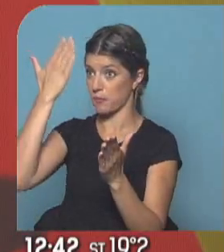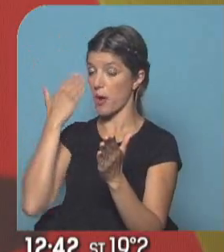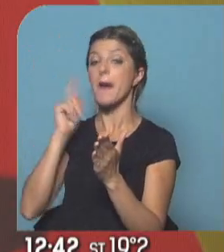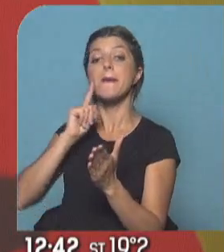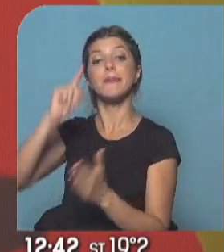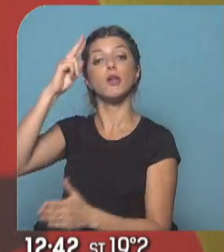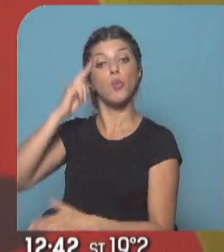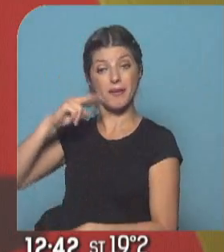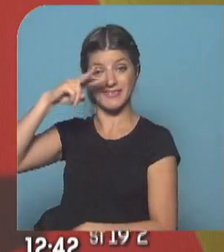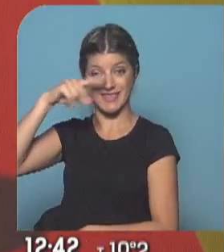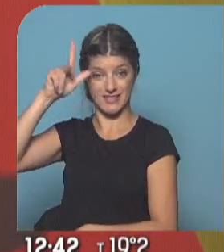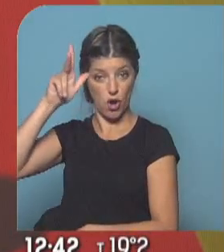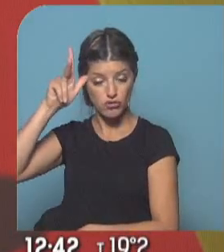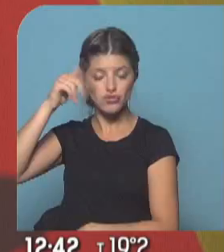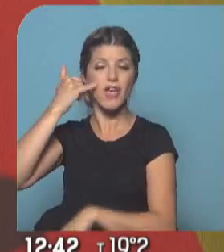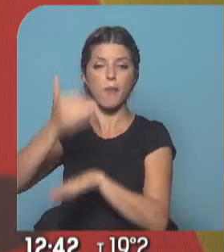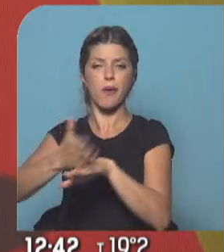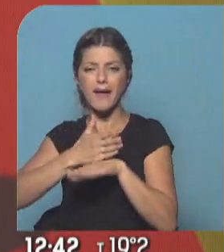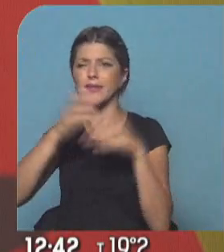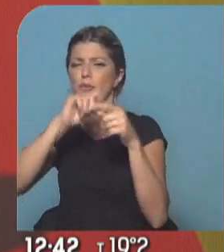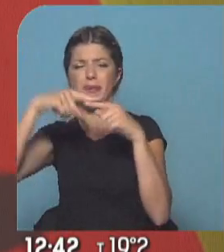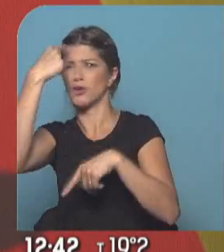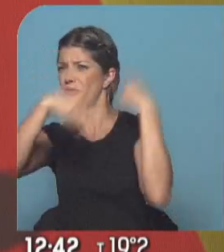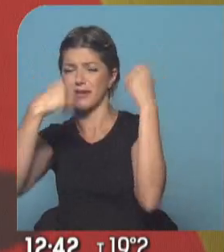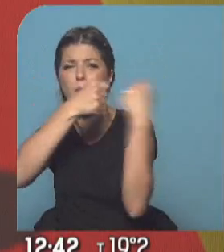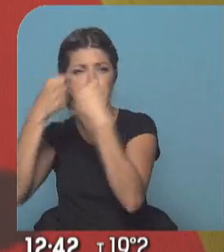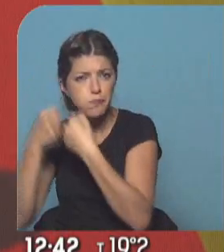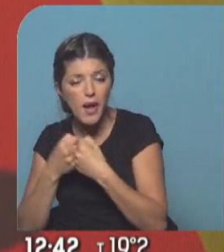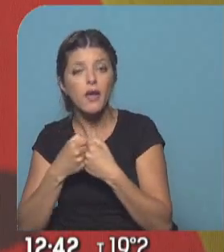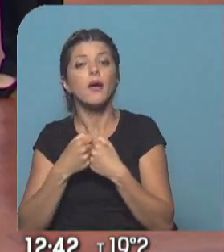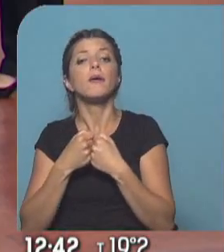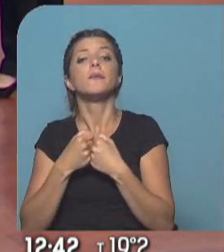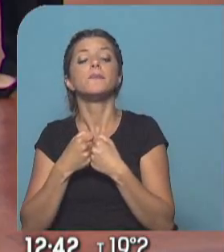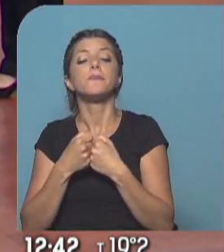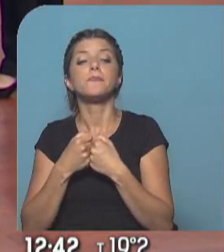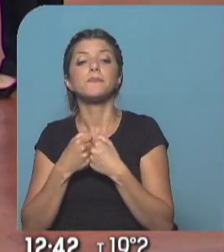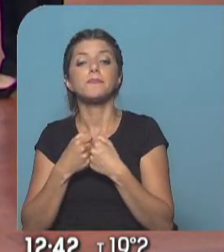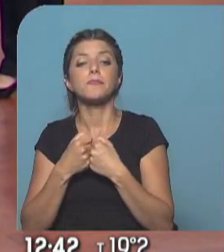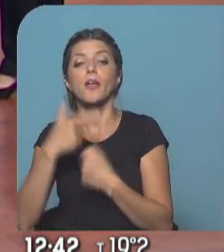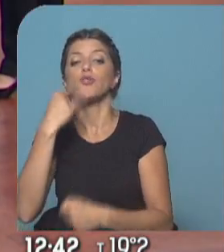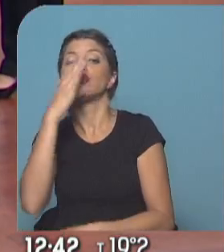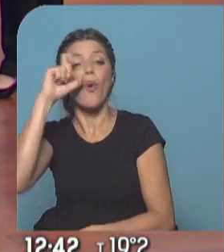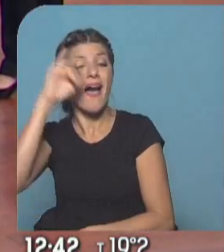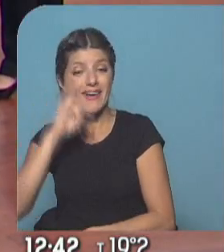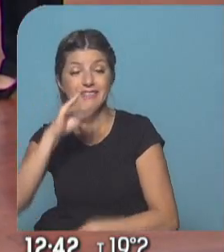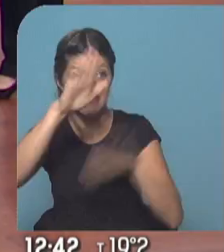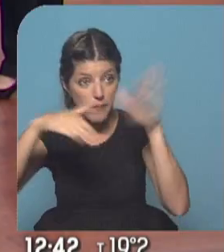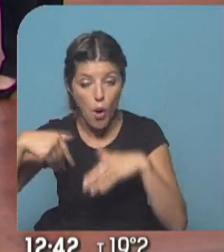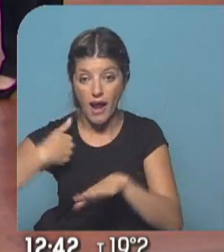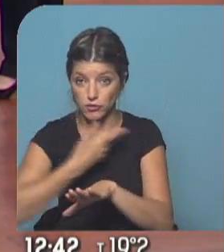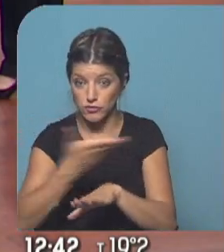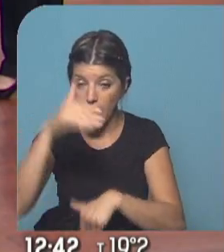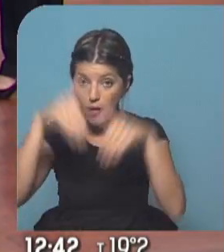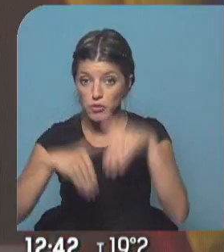sido negociada, ya había sido acordada por los principales partidos políticos, se convocó, el jefe de Estado, Adolfo Suárez, convocó un referéndum y la gente,